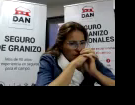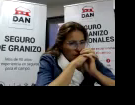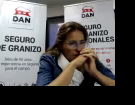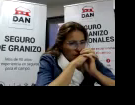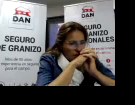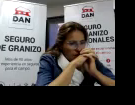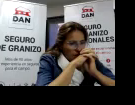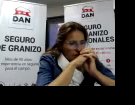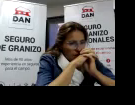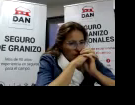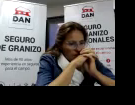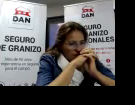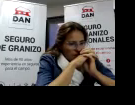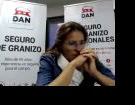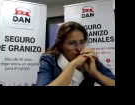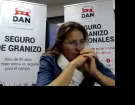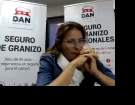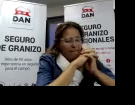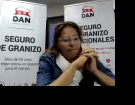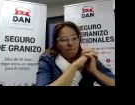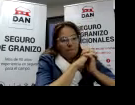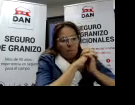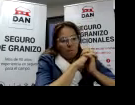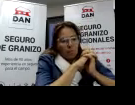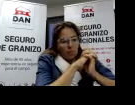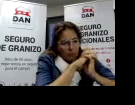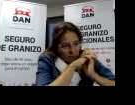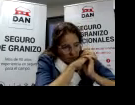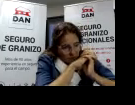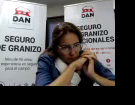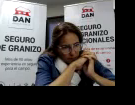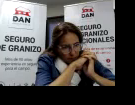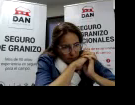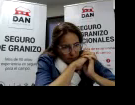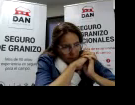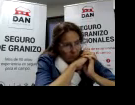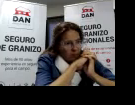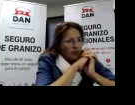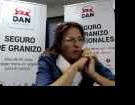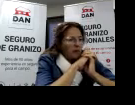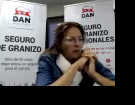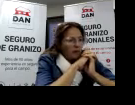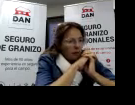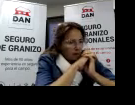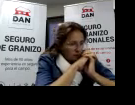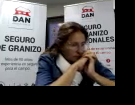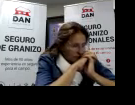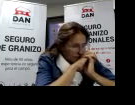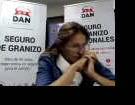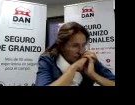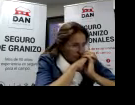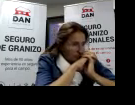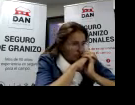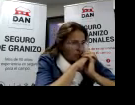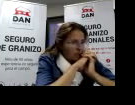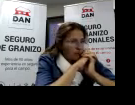estemos bajo una situación de evento neutral. Y bueno, y ya para terminar, mirar un poquitito estas conclusiones. Yo